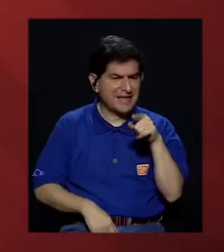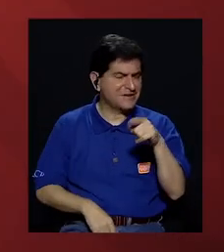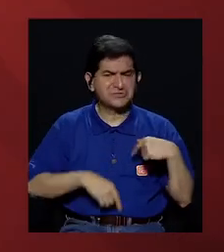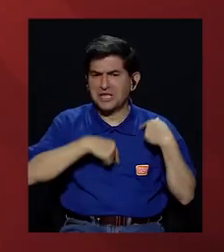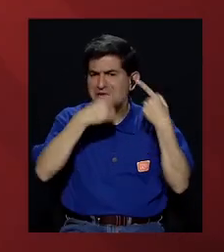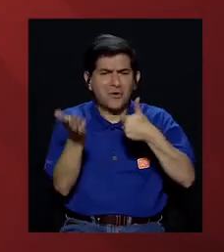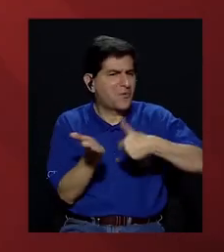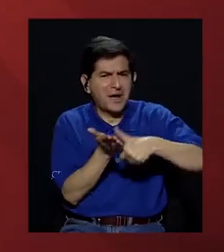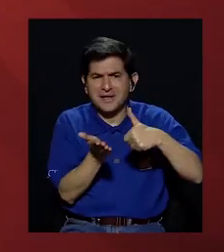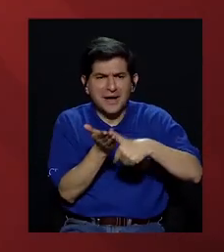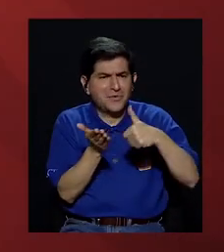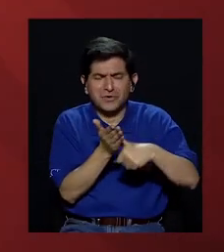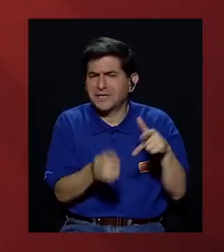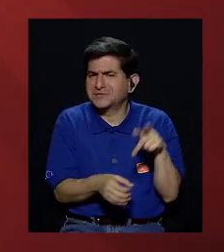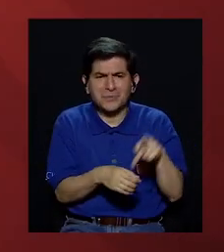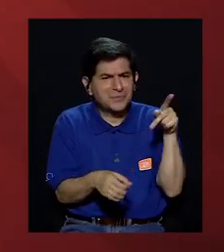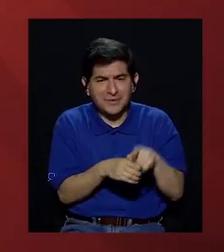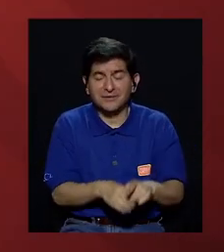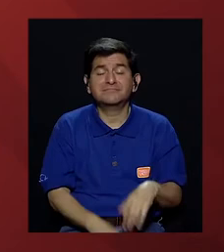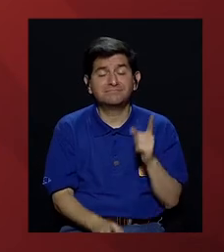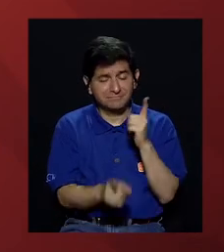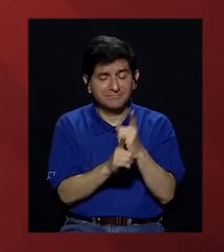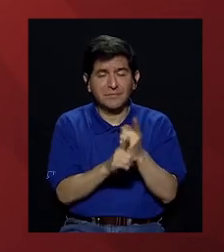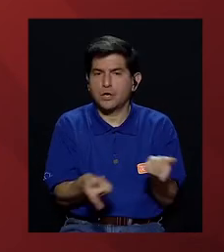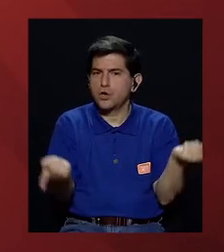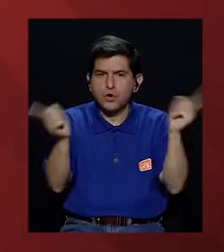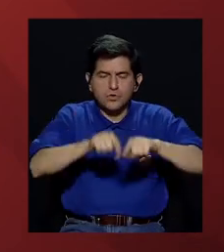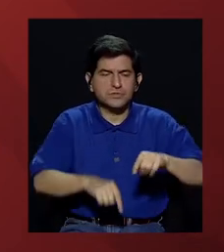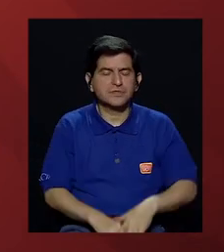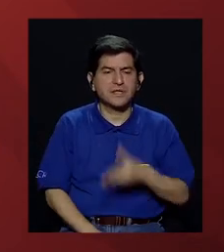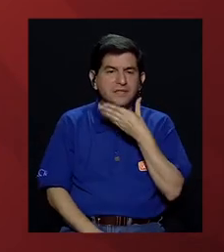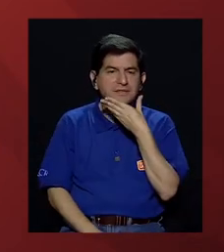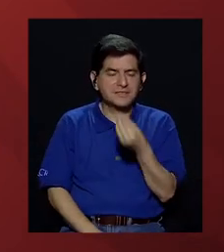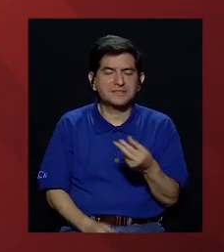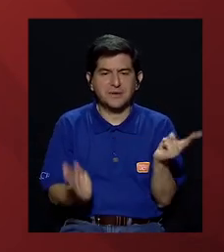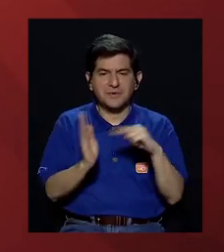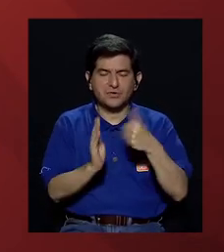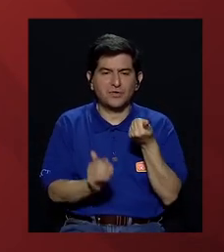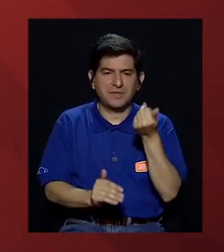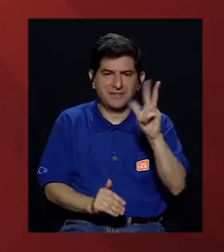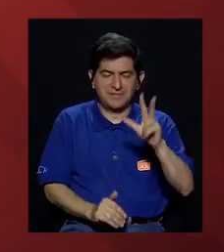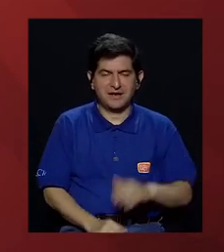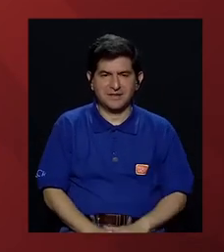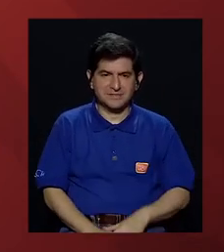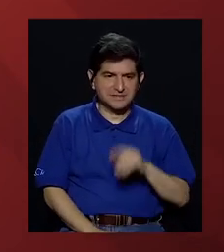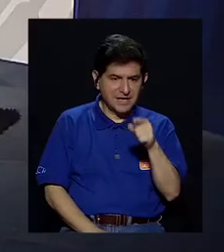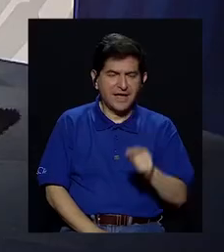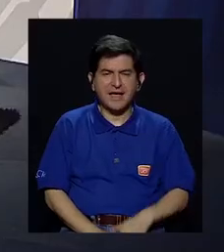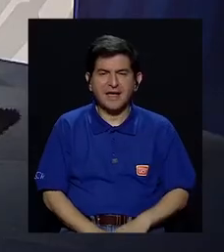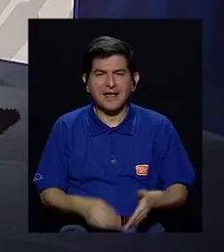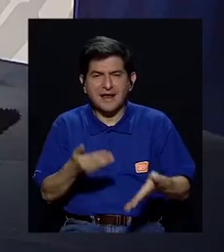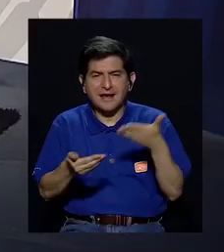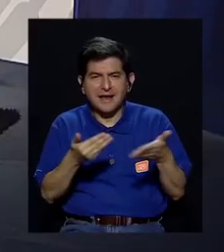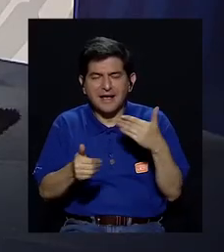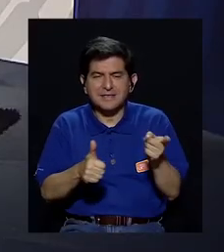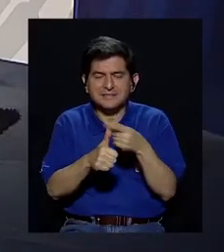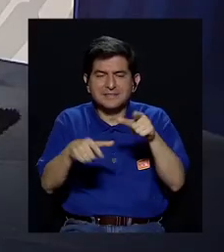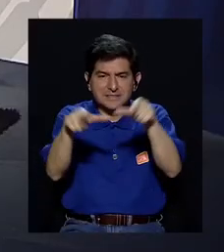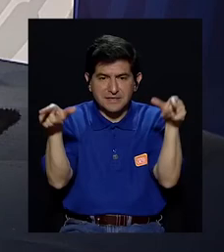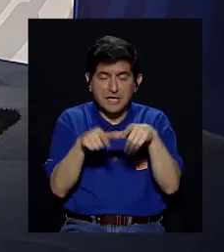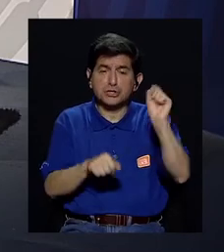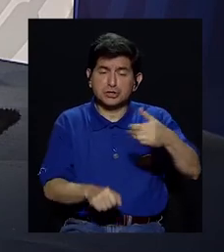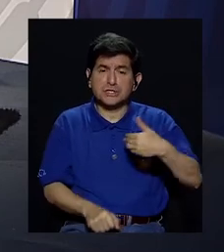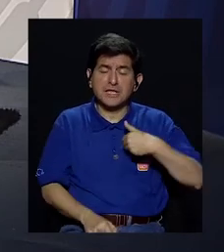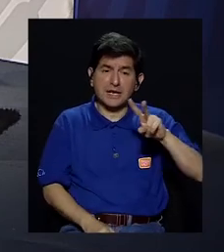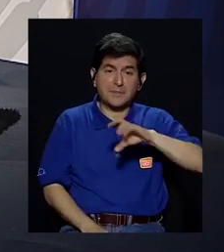siquiera es el presidente las elecciones es exactamente algo que no le hubiese pasado en diciembre de 2013 donde inclusive estuvo concretando los primeros